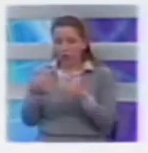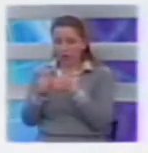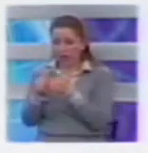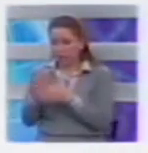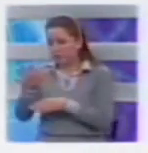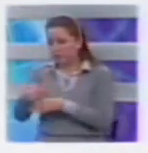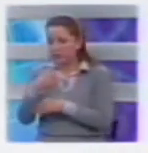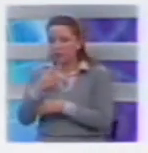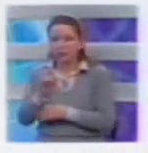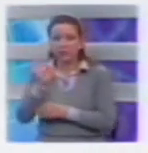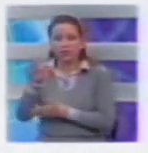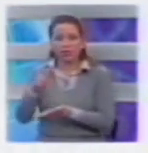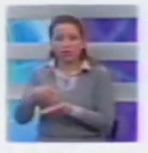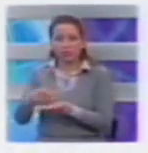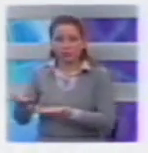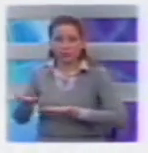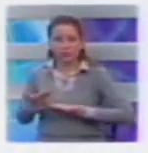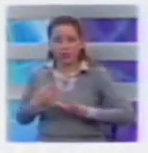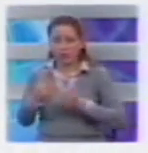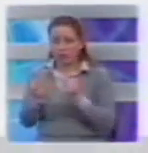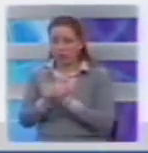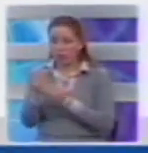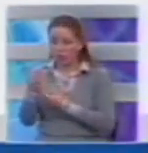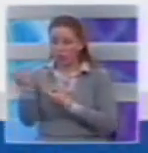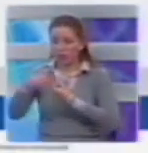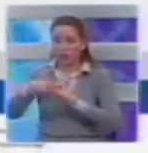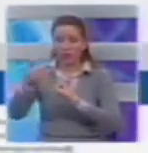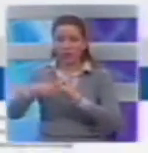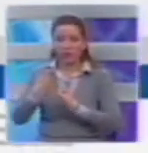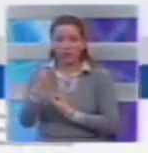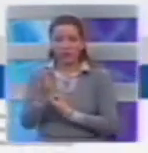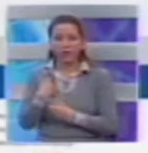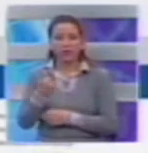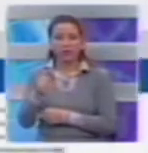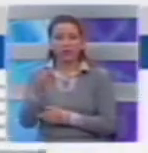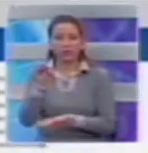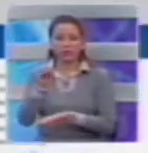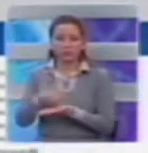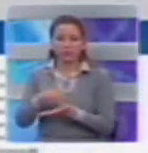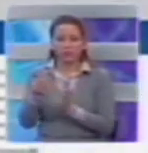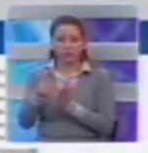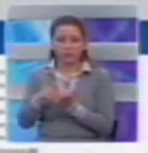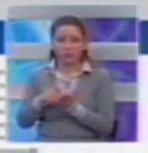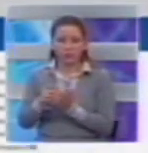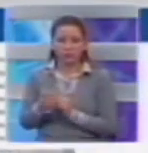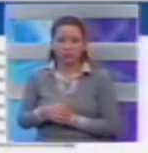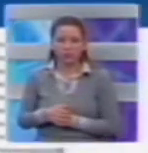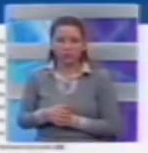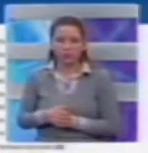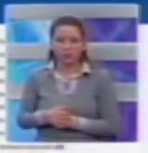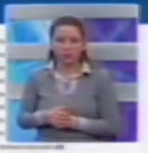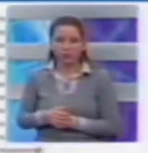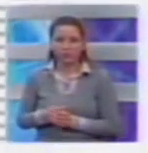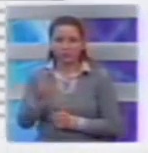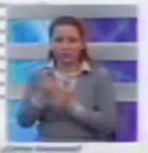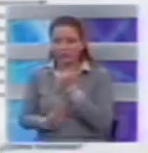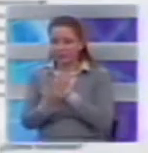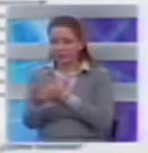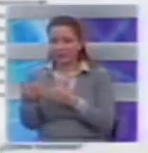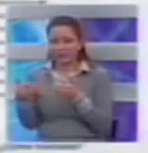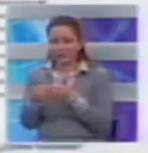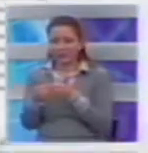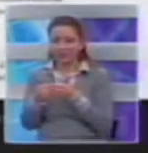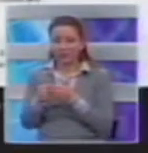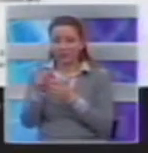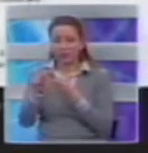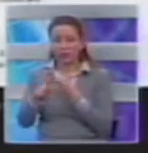automáticamente recibo 5 puntos. Y con cada equipo que registro, recibo 10 puntos, ¿ok? Y cada equipo, cada